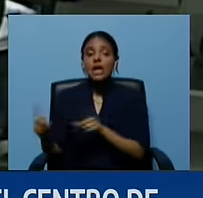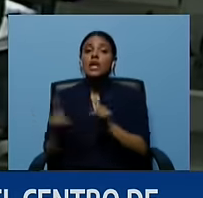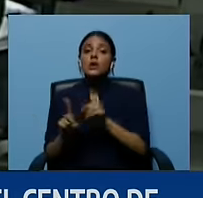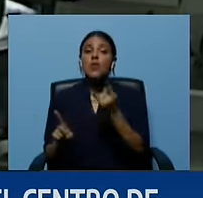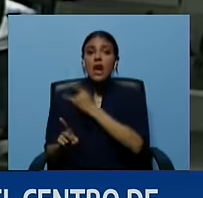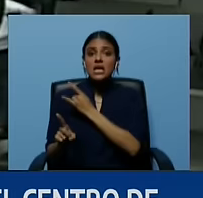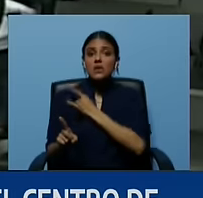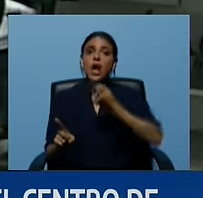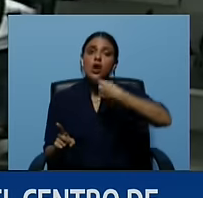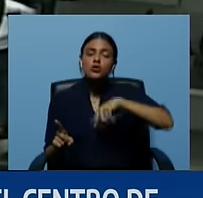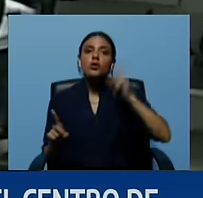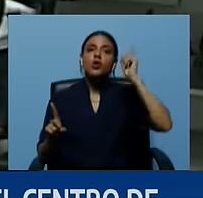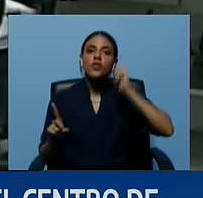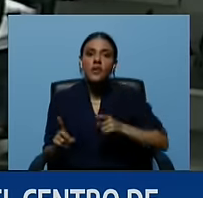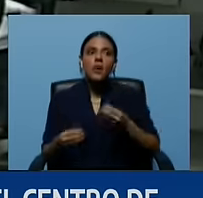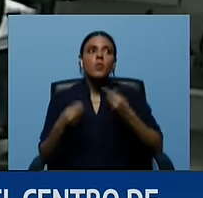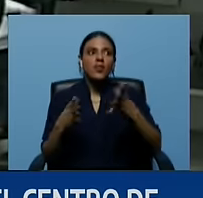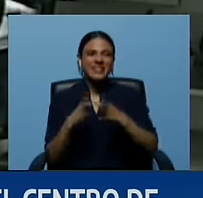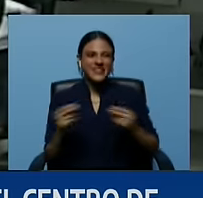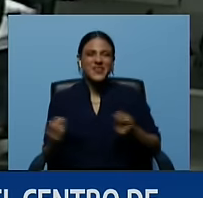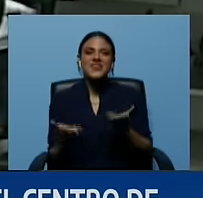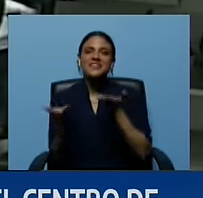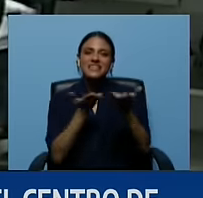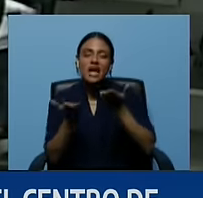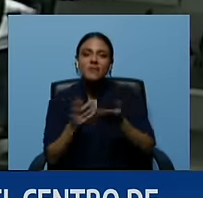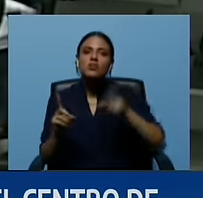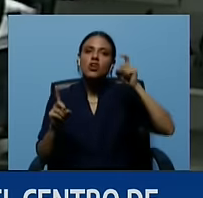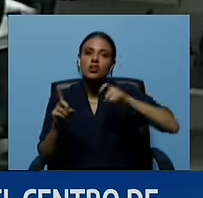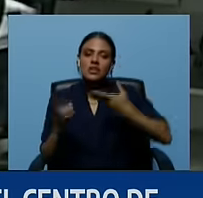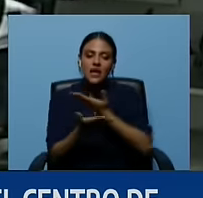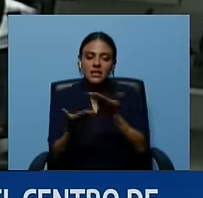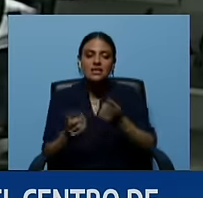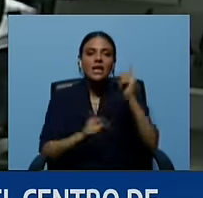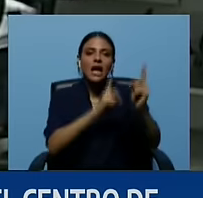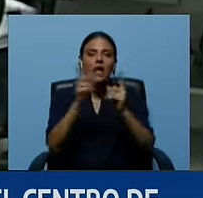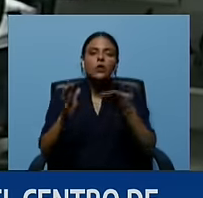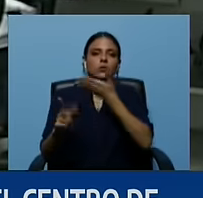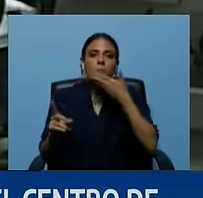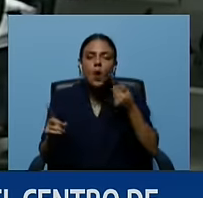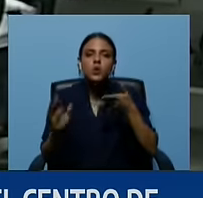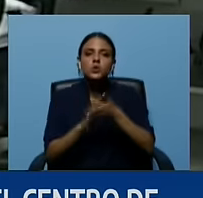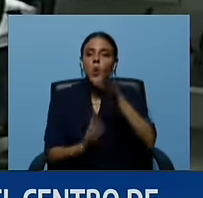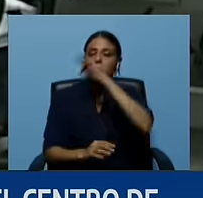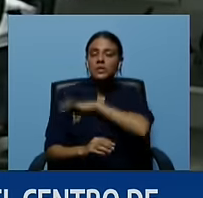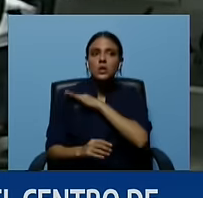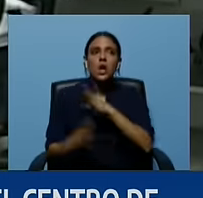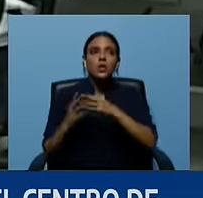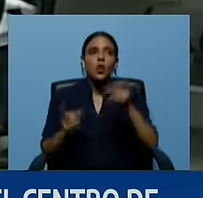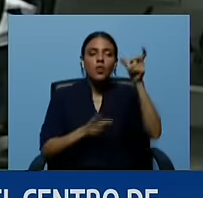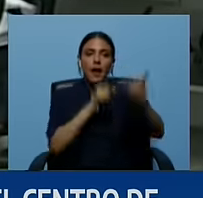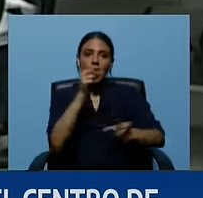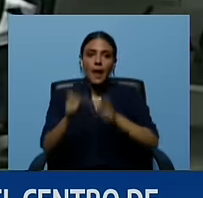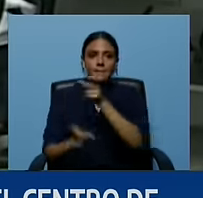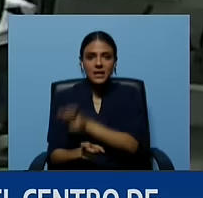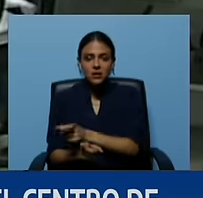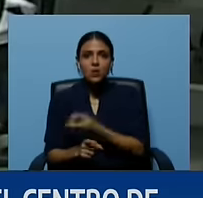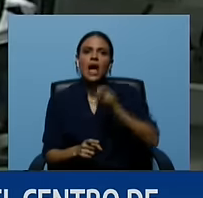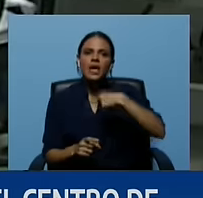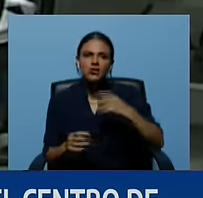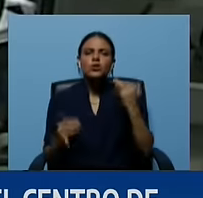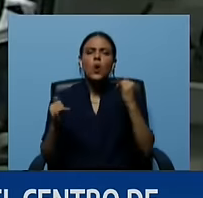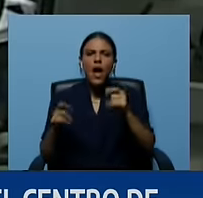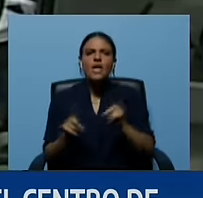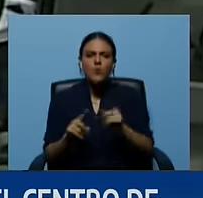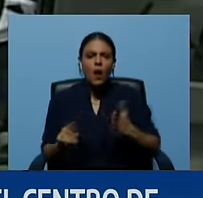nos corresponde prestar los servicios necesarios para el mejoramiento de la sociedad y de sus pobladores, y estamos en la capacidad